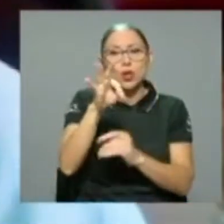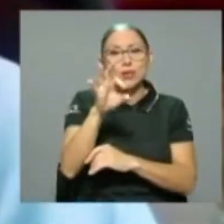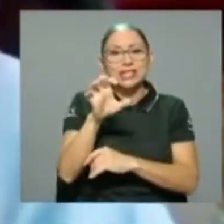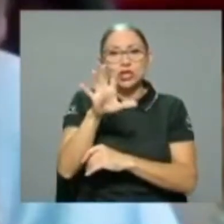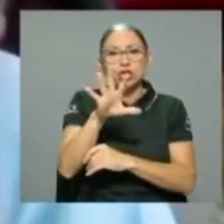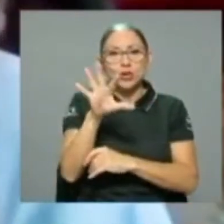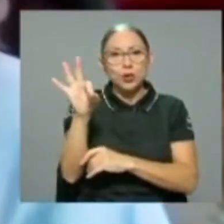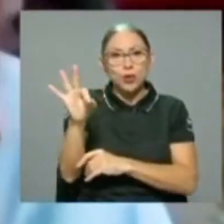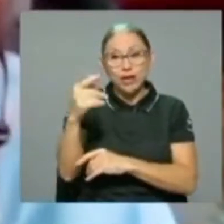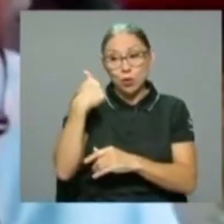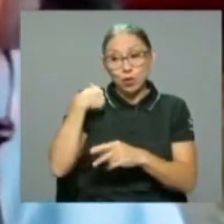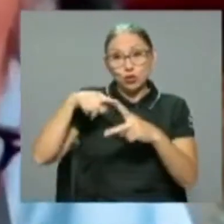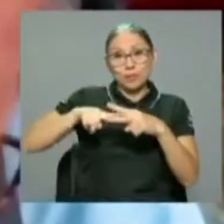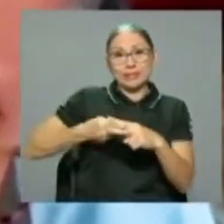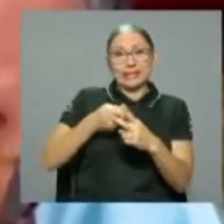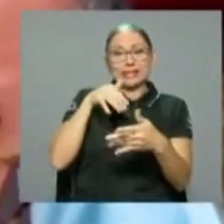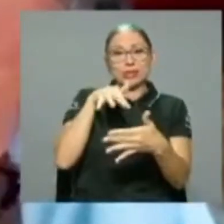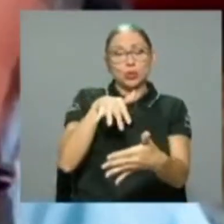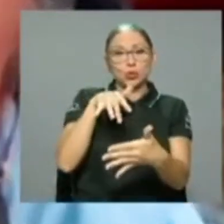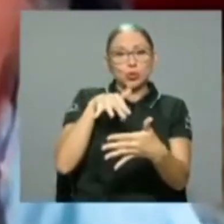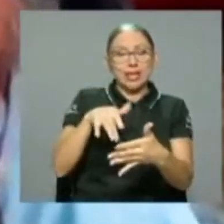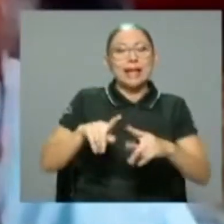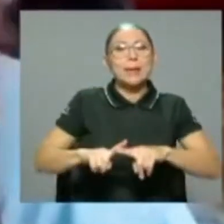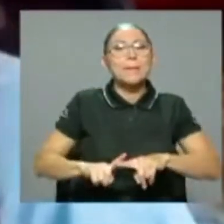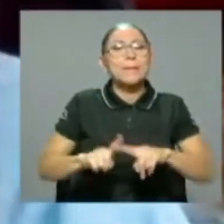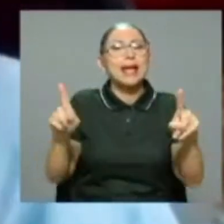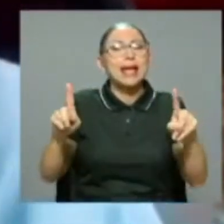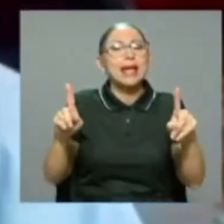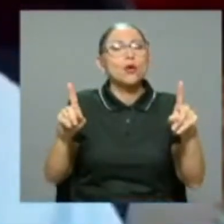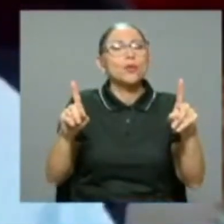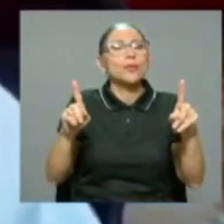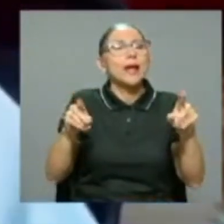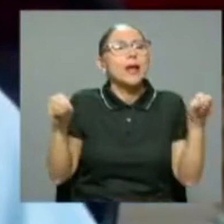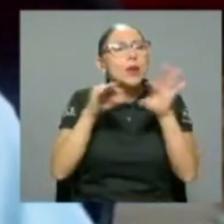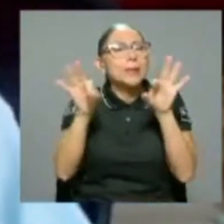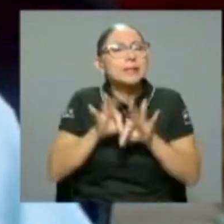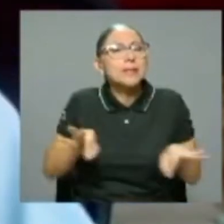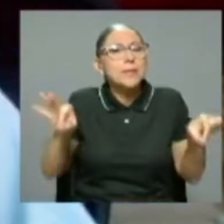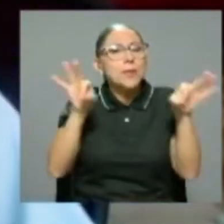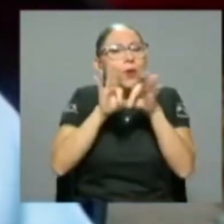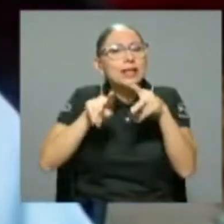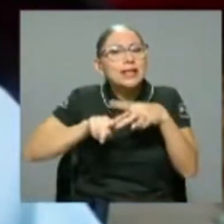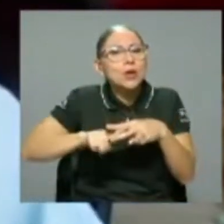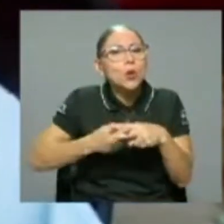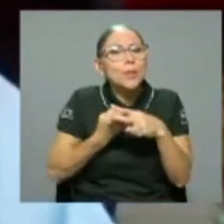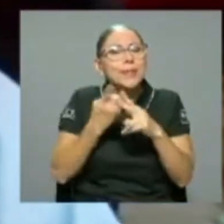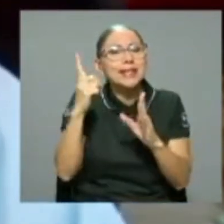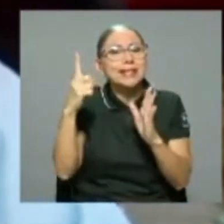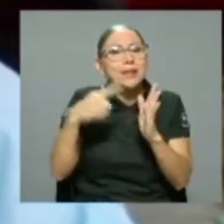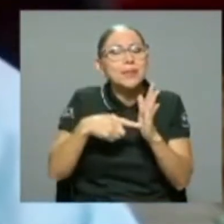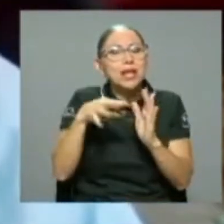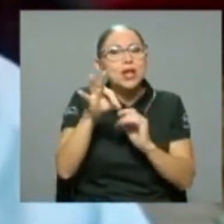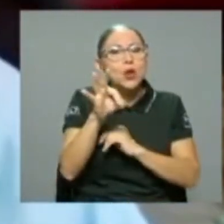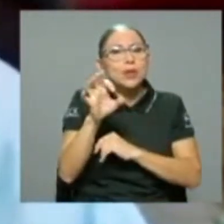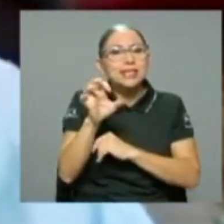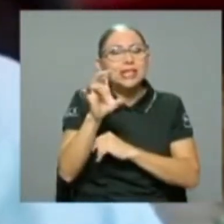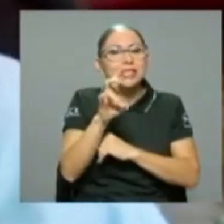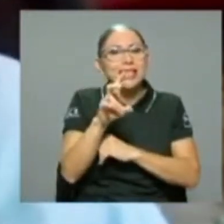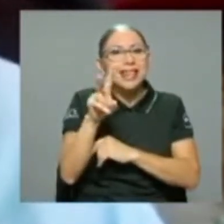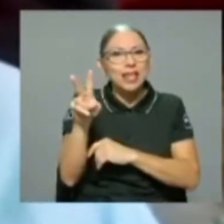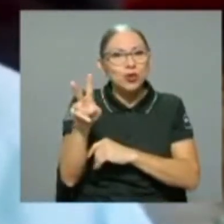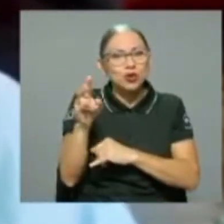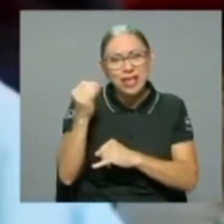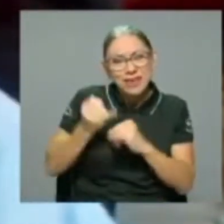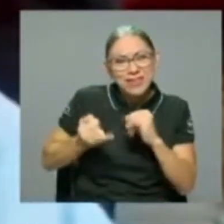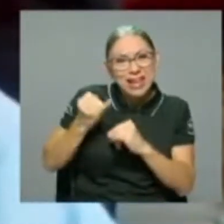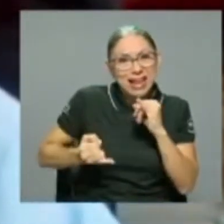estudiante, pero la parte importante comienza en 1972 a finales, cuando yo